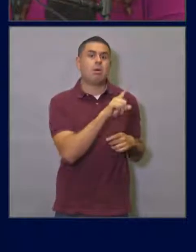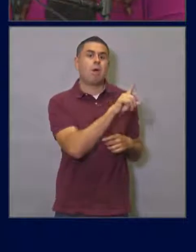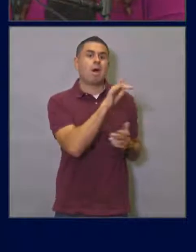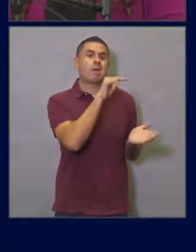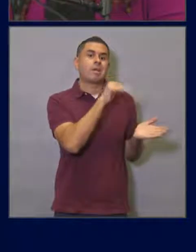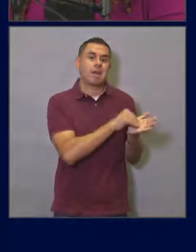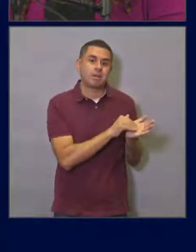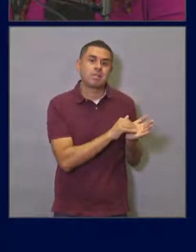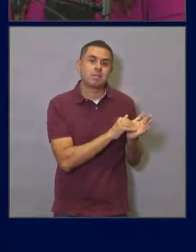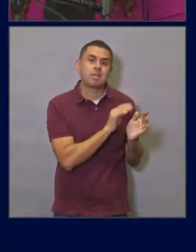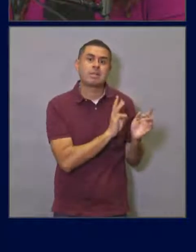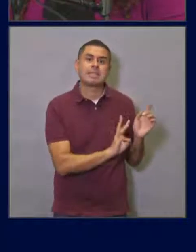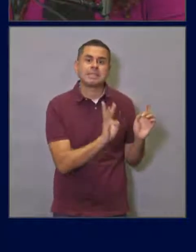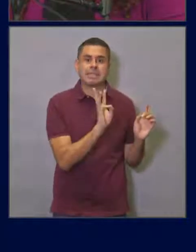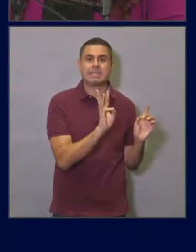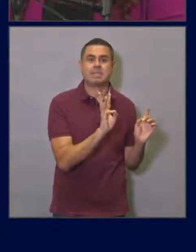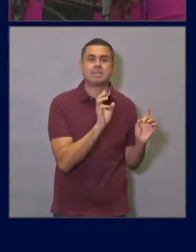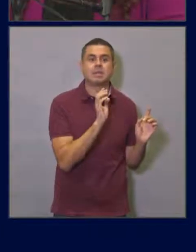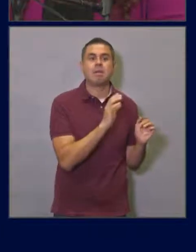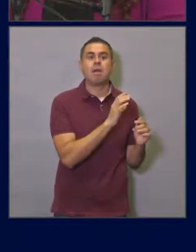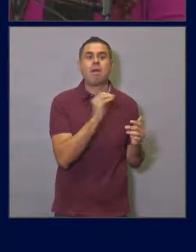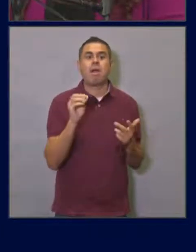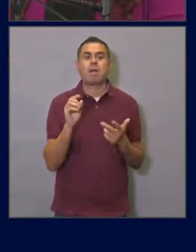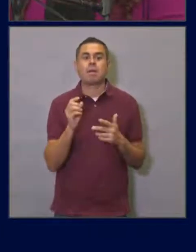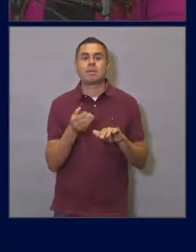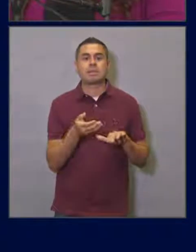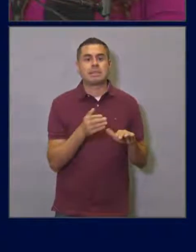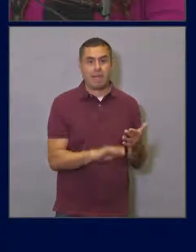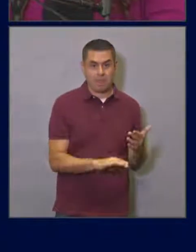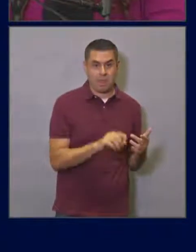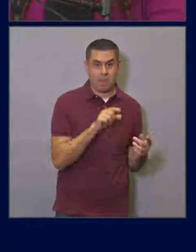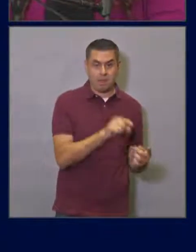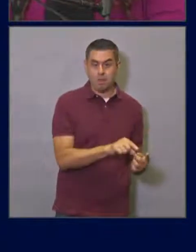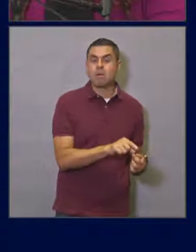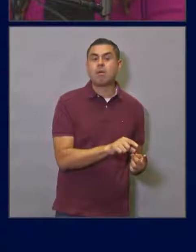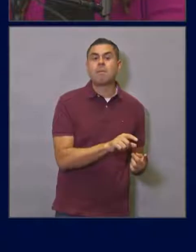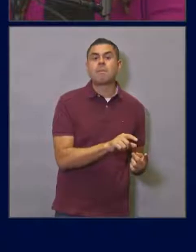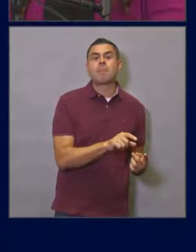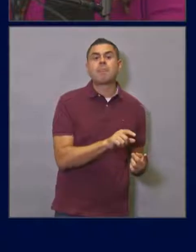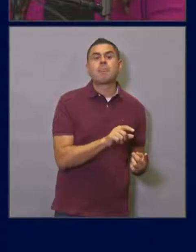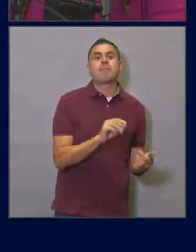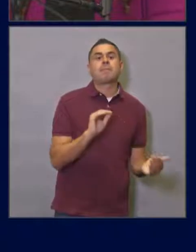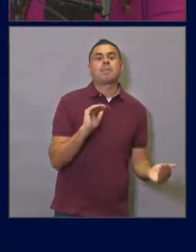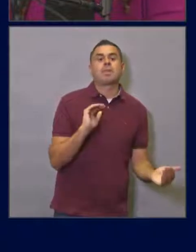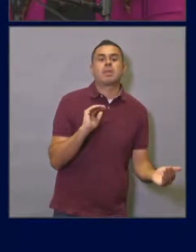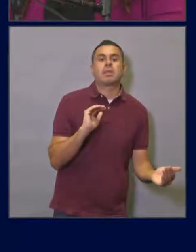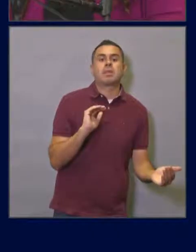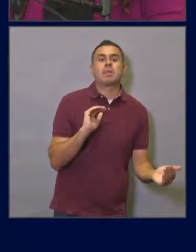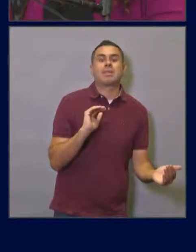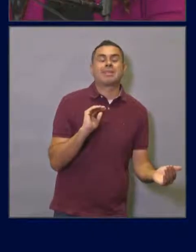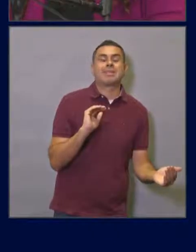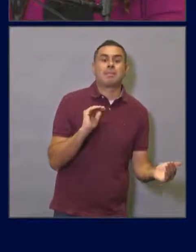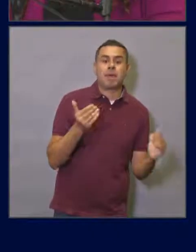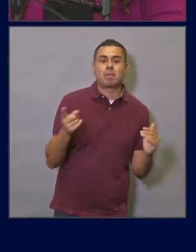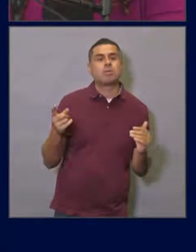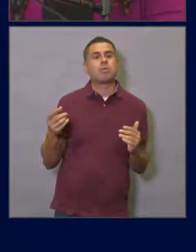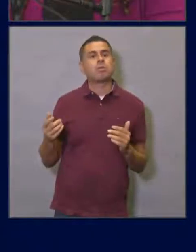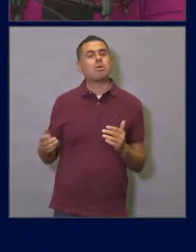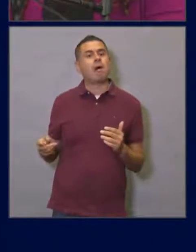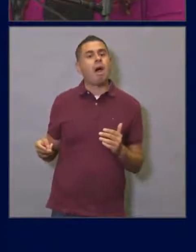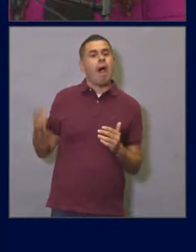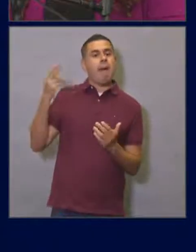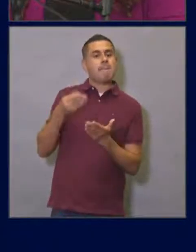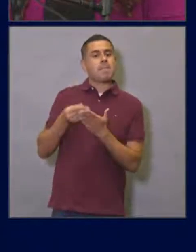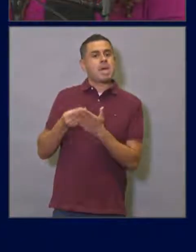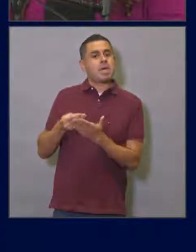100,000 personas, 4 veces la de las personas que viven en áreas de altos recursos. El 11 de